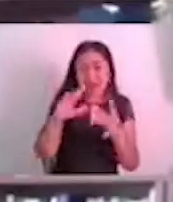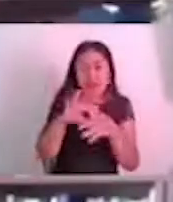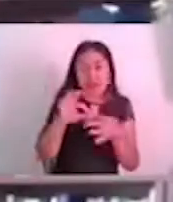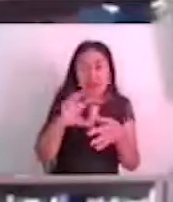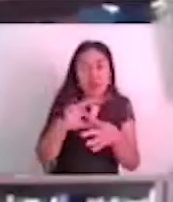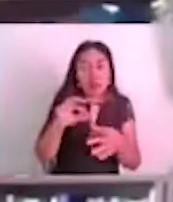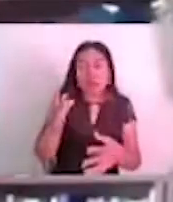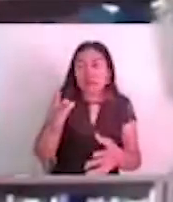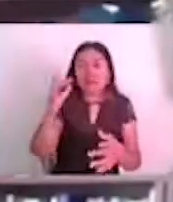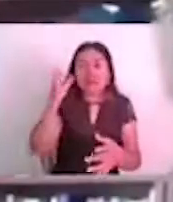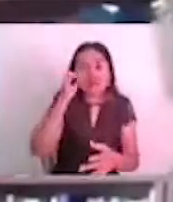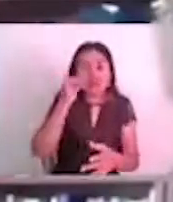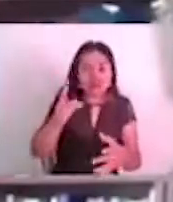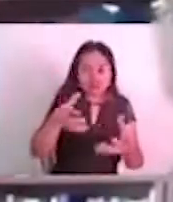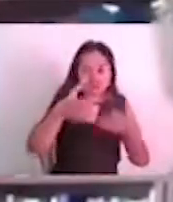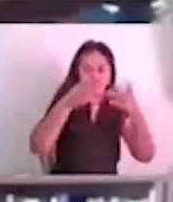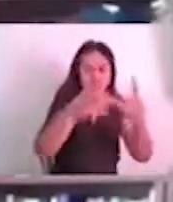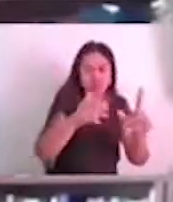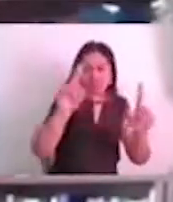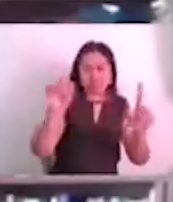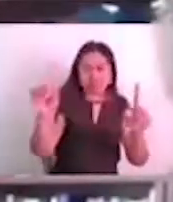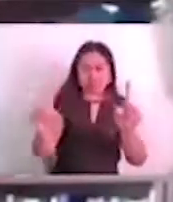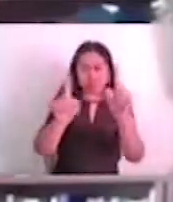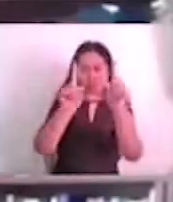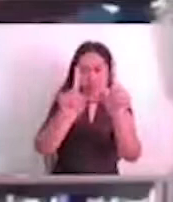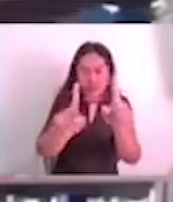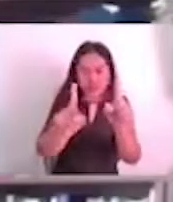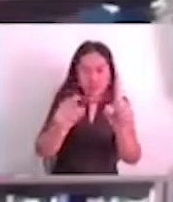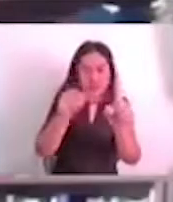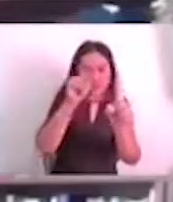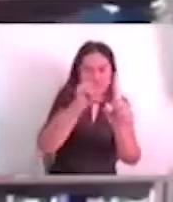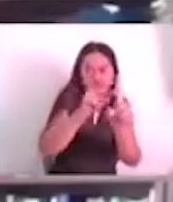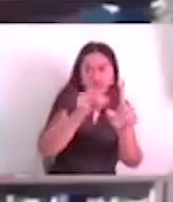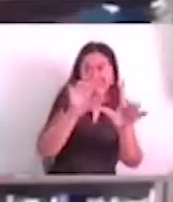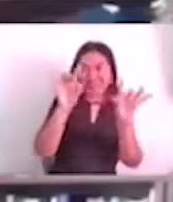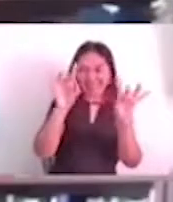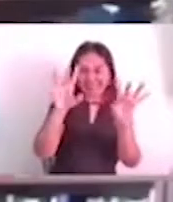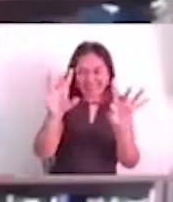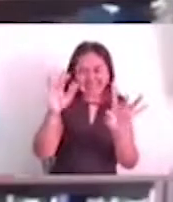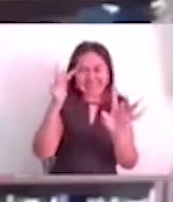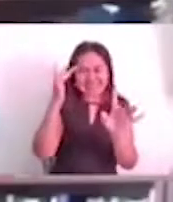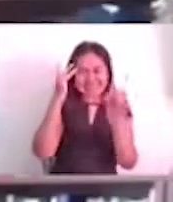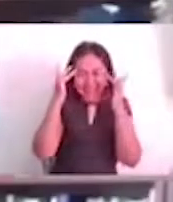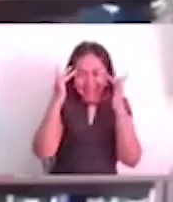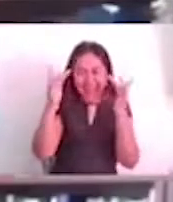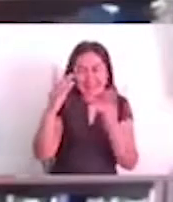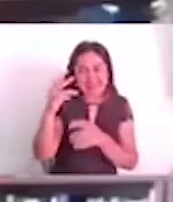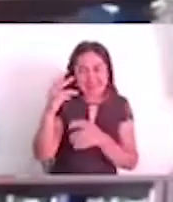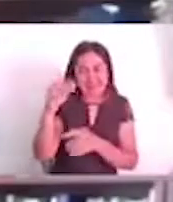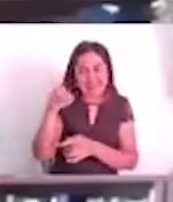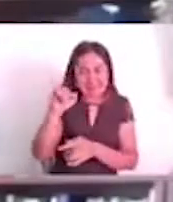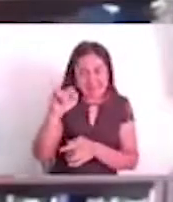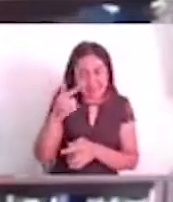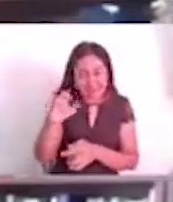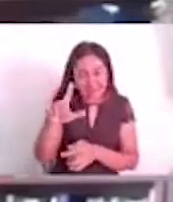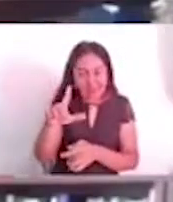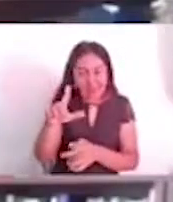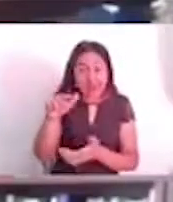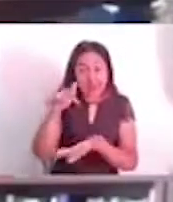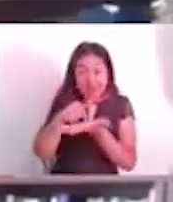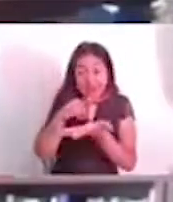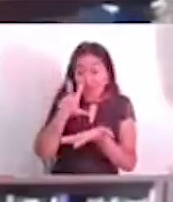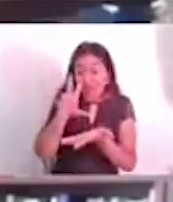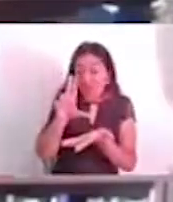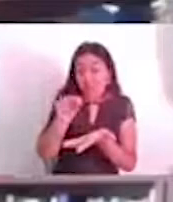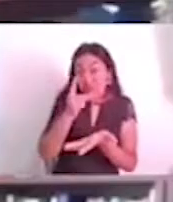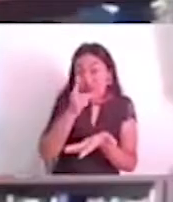personaje alado antes de la aparición del glorioso arcángel San Miguel? Y esto no lo dice Lucas, Mateo,